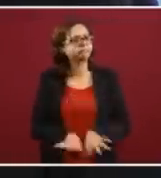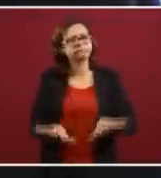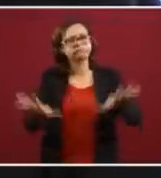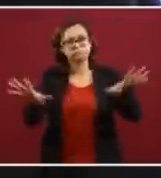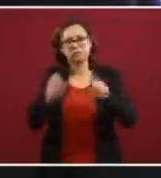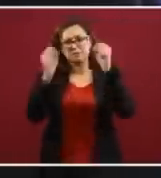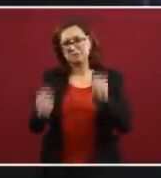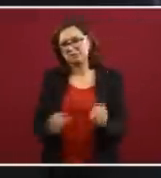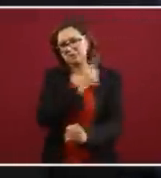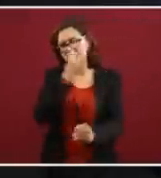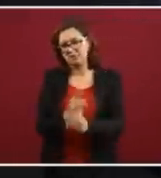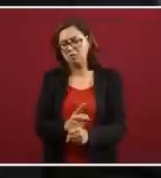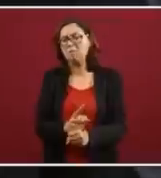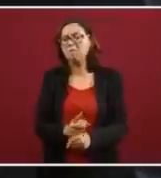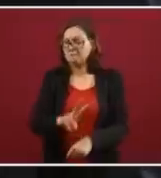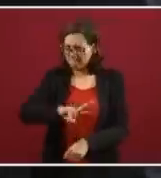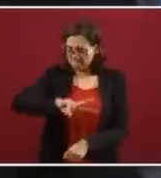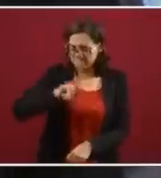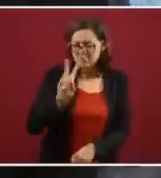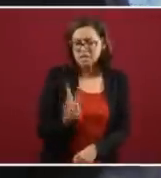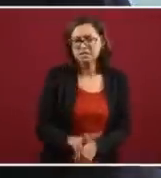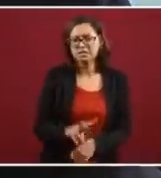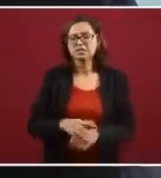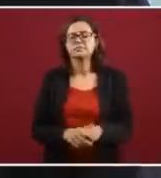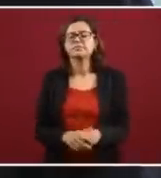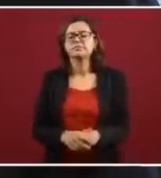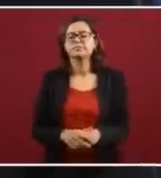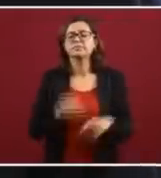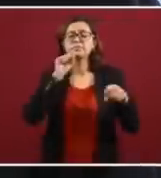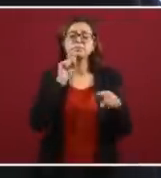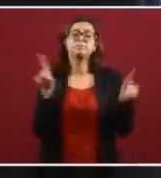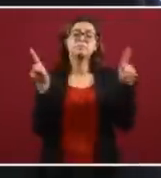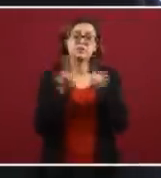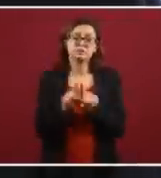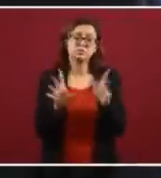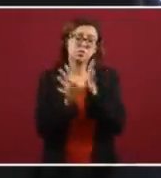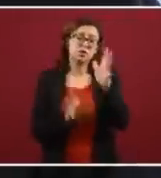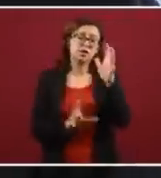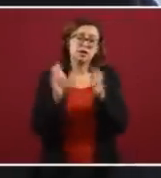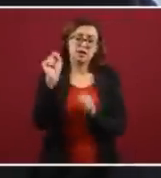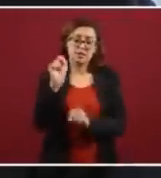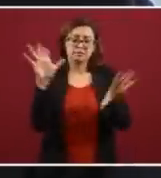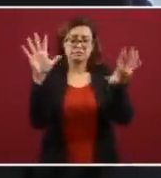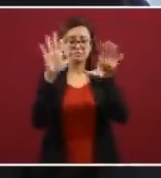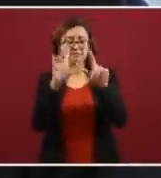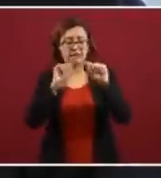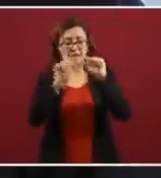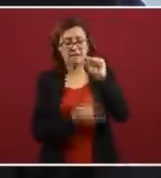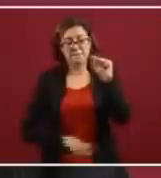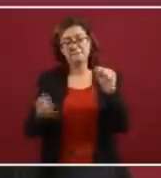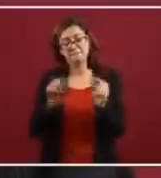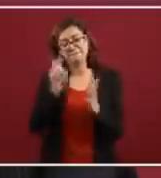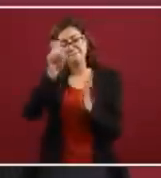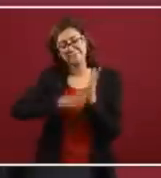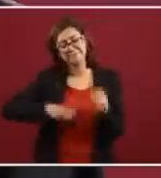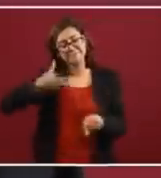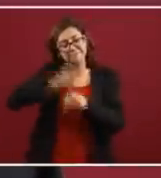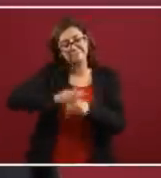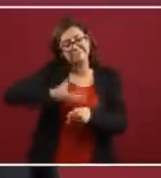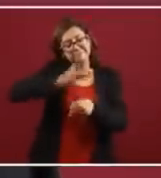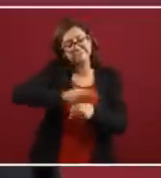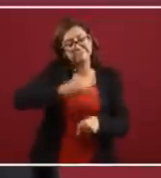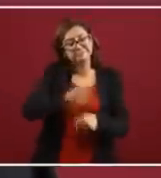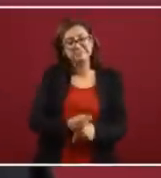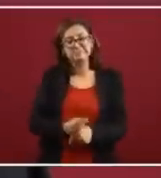la seguridad a los mexicanos. Reformas a la Constitución de los Estados Unidos mexicanos